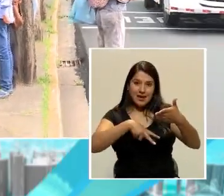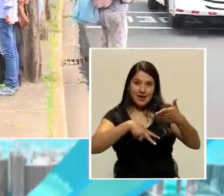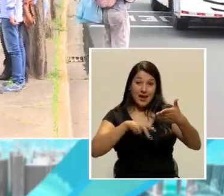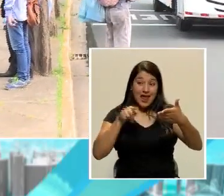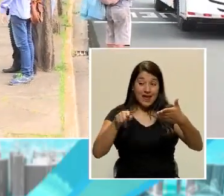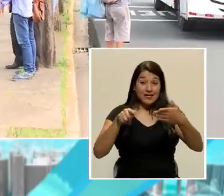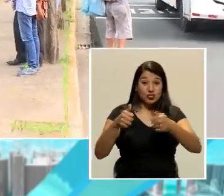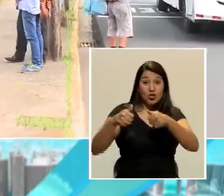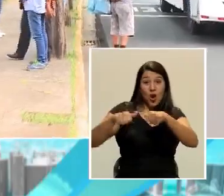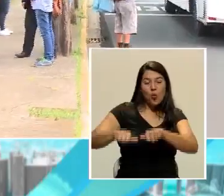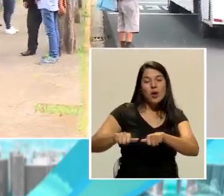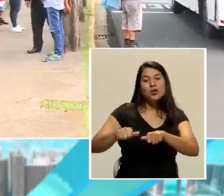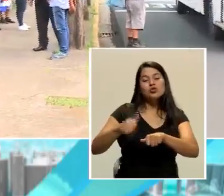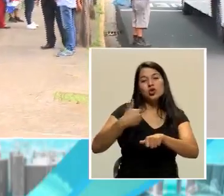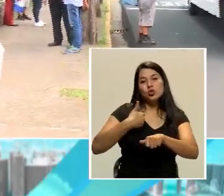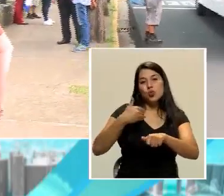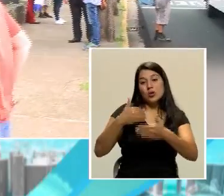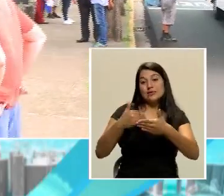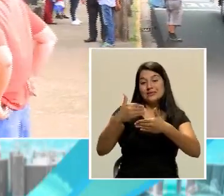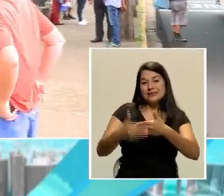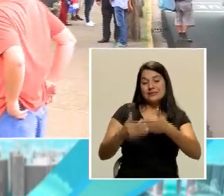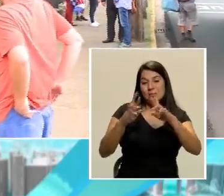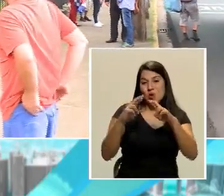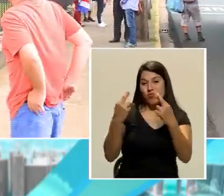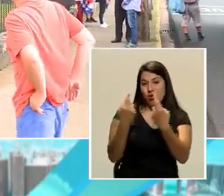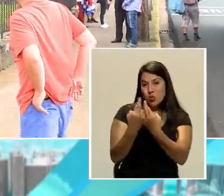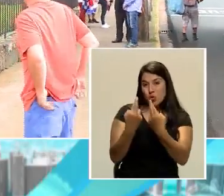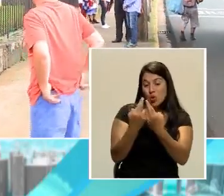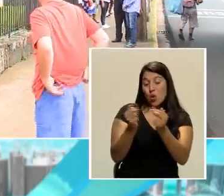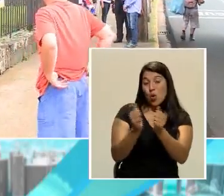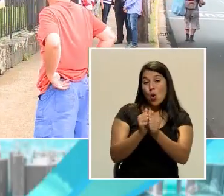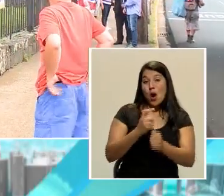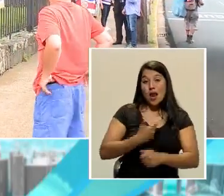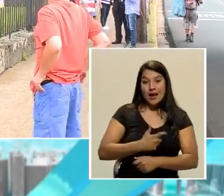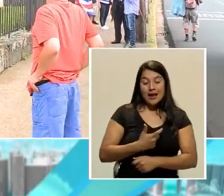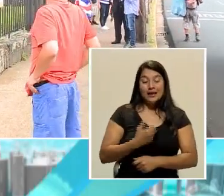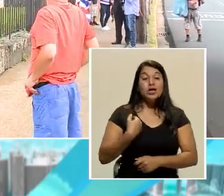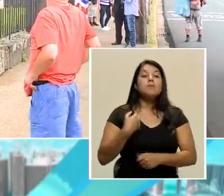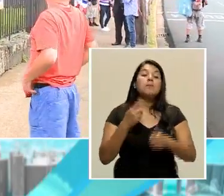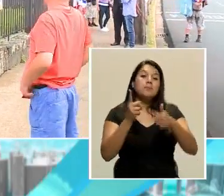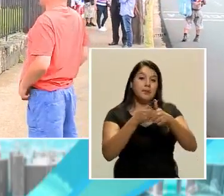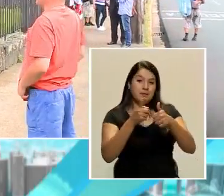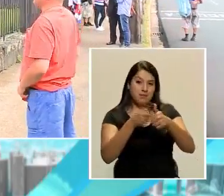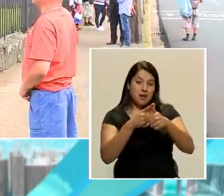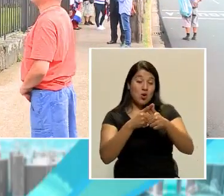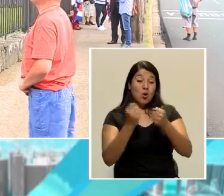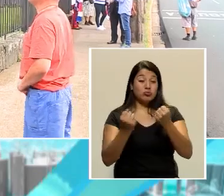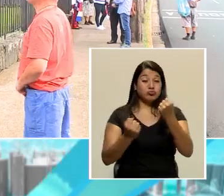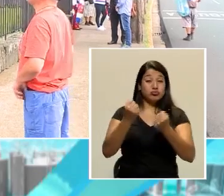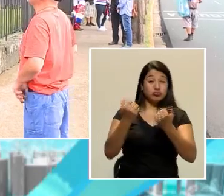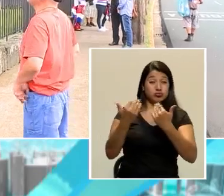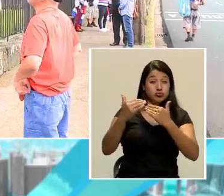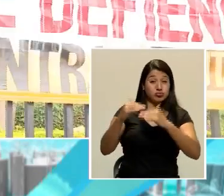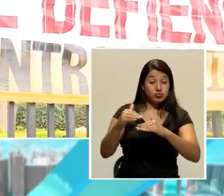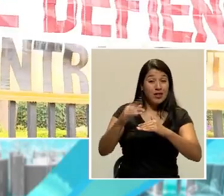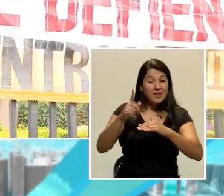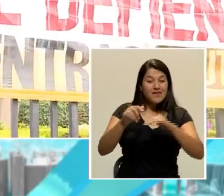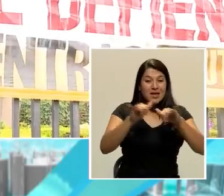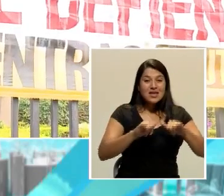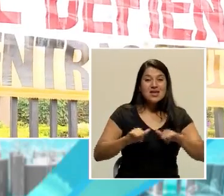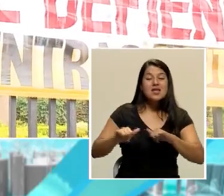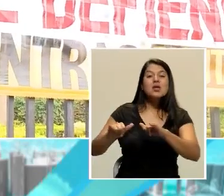podrían darse en las próximas horas. La intención es que ya hay un acuerdo y que nada más es que se puedan concretizar. Vamos